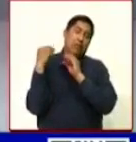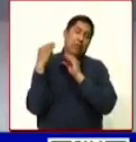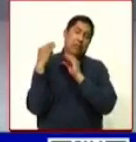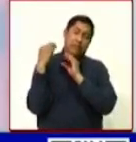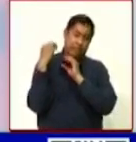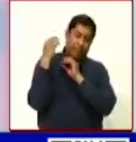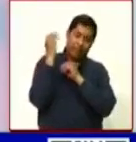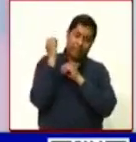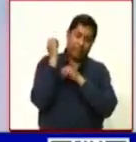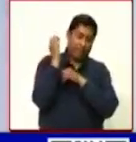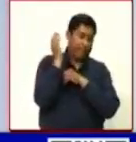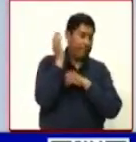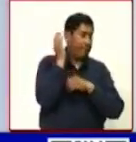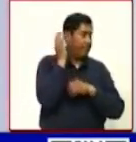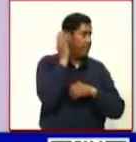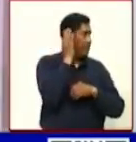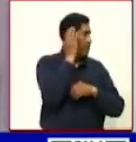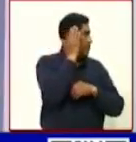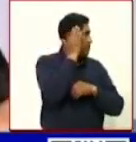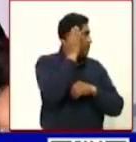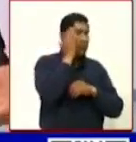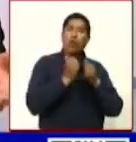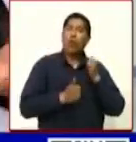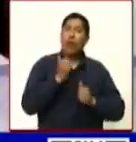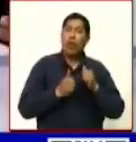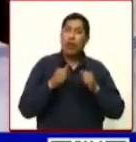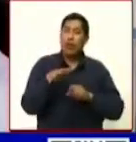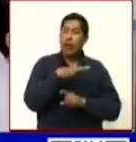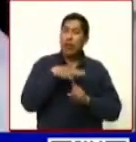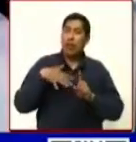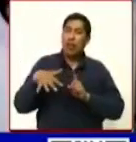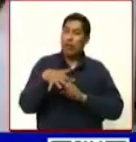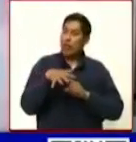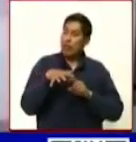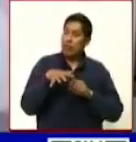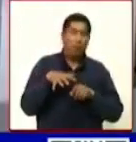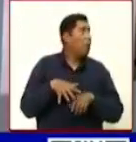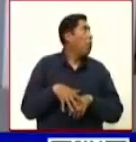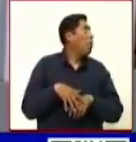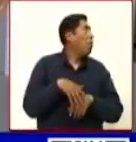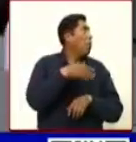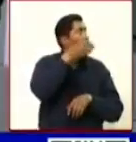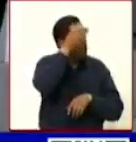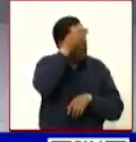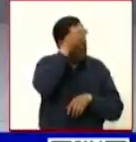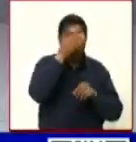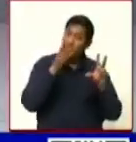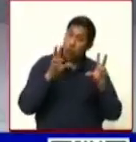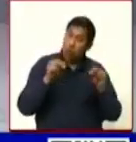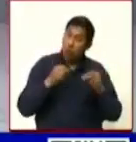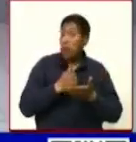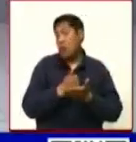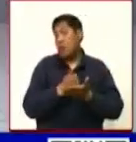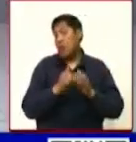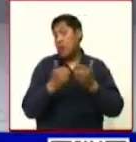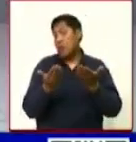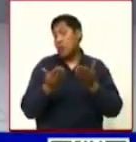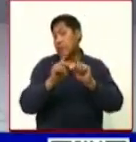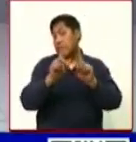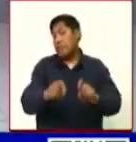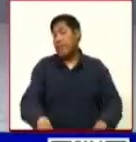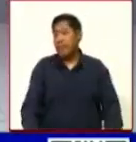situaciones sensaciones y cuál es la reacción de la gente que está en el minibús en el micro vamos a verlo a continuación